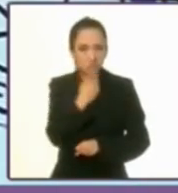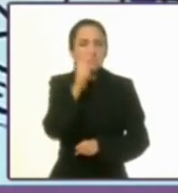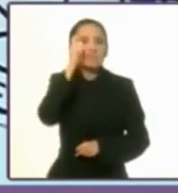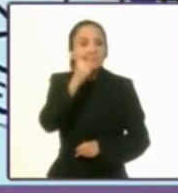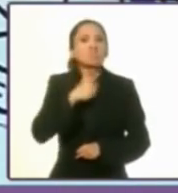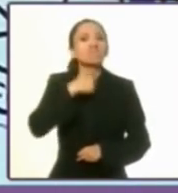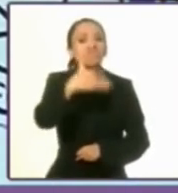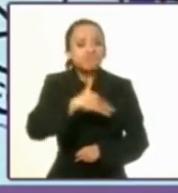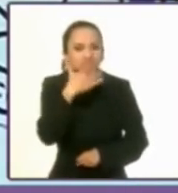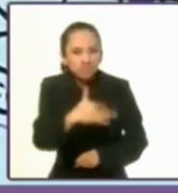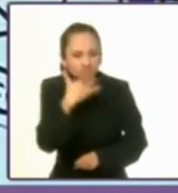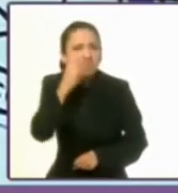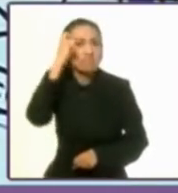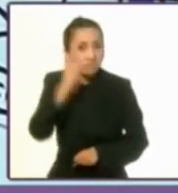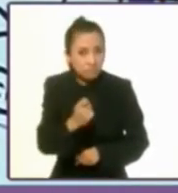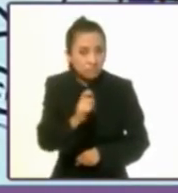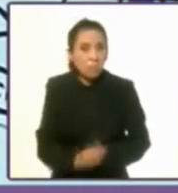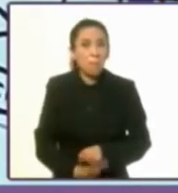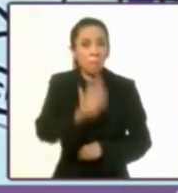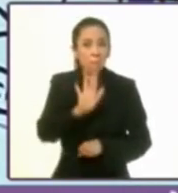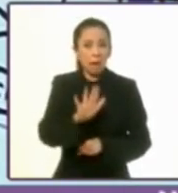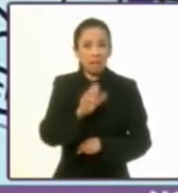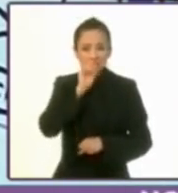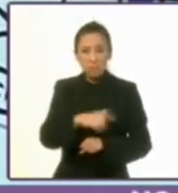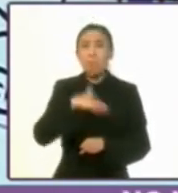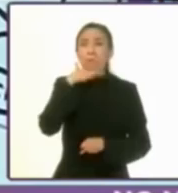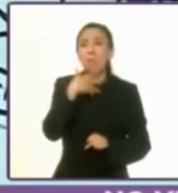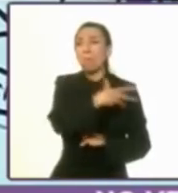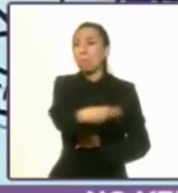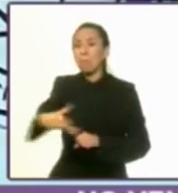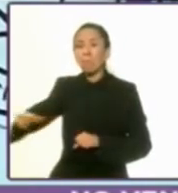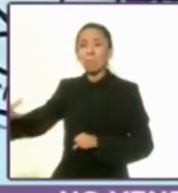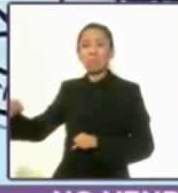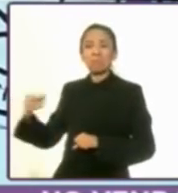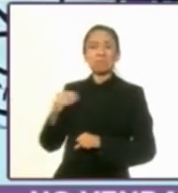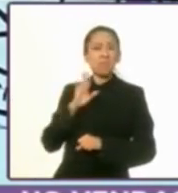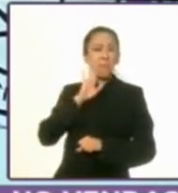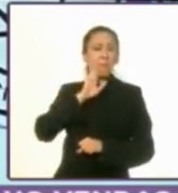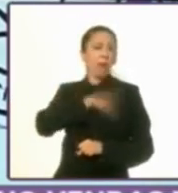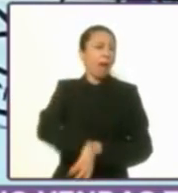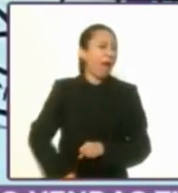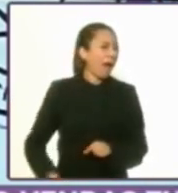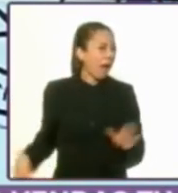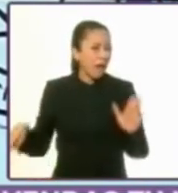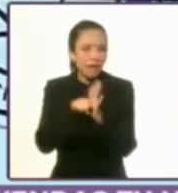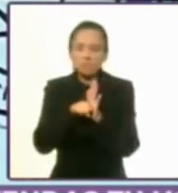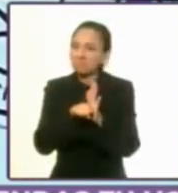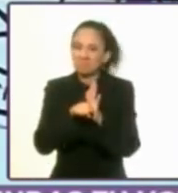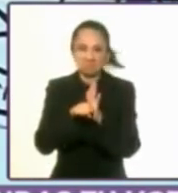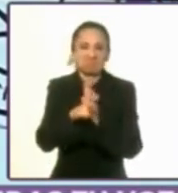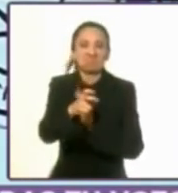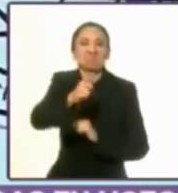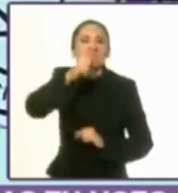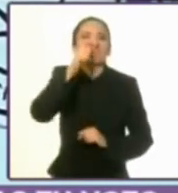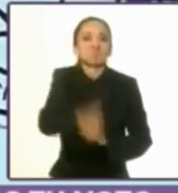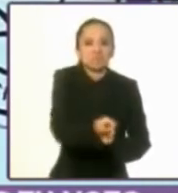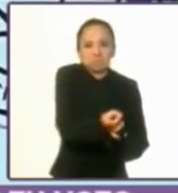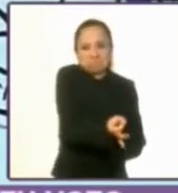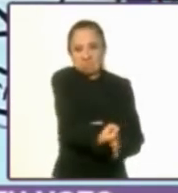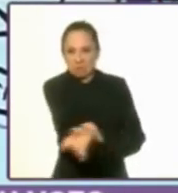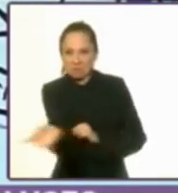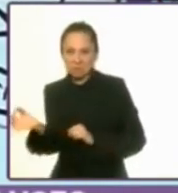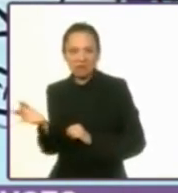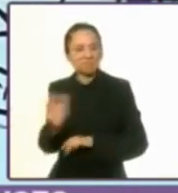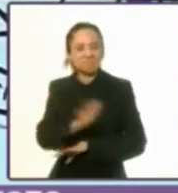solamente pudre todo lo que está alrededor la corrupción mata así como mató a